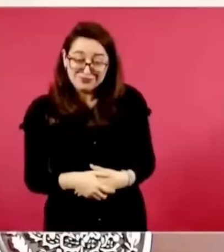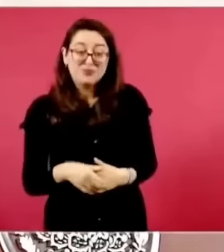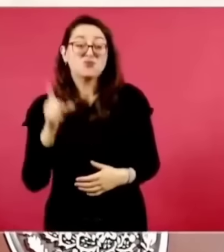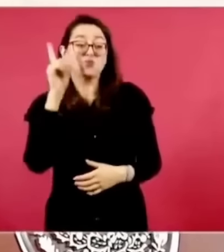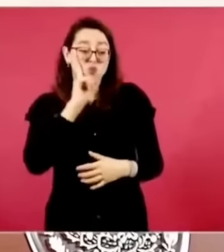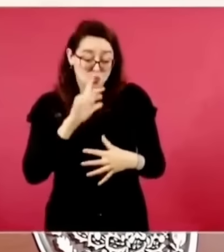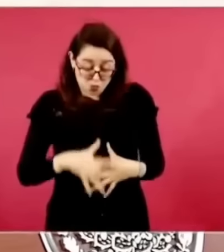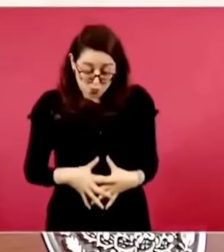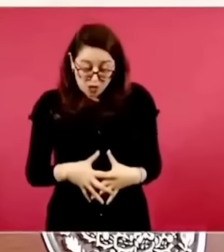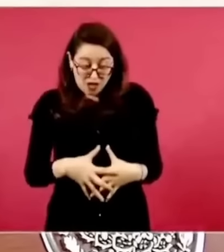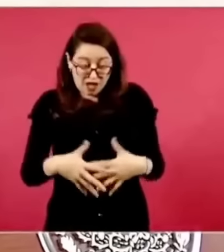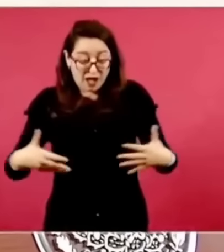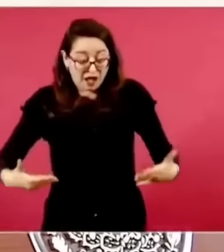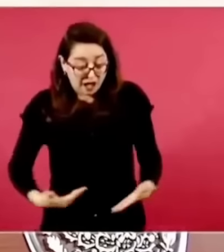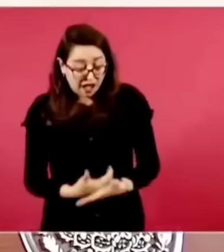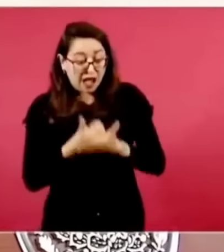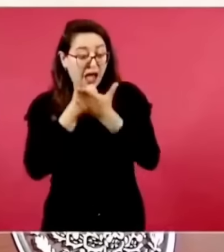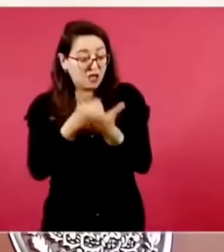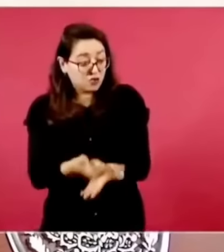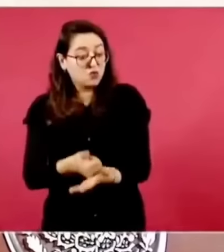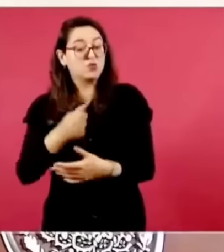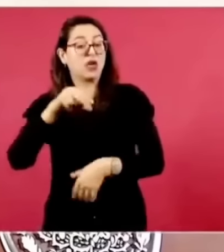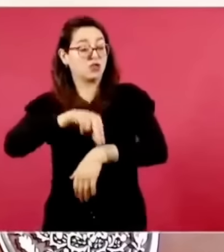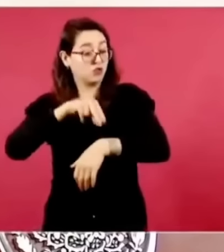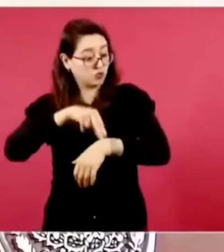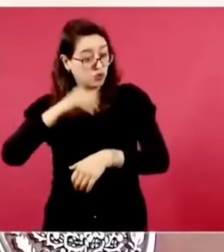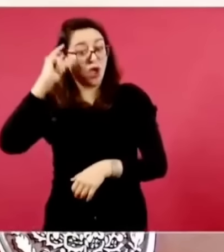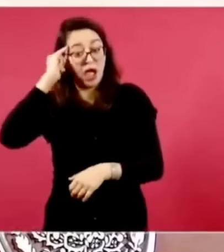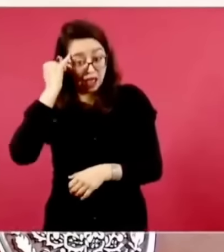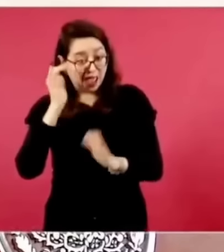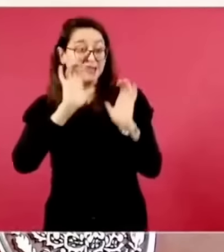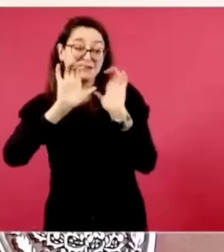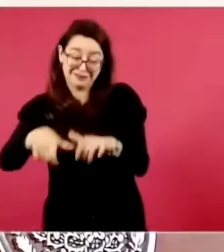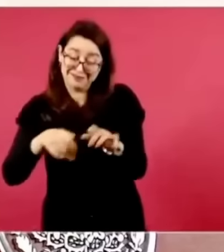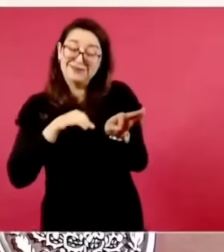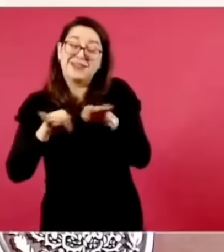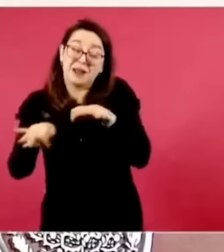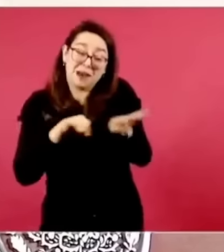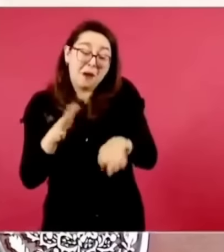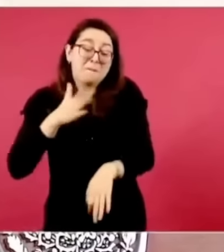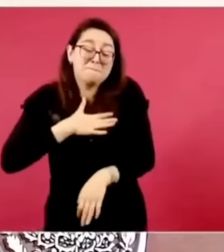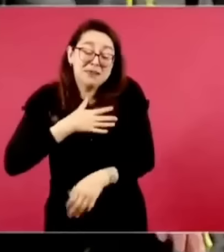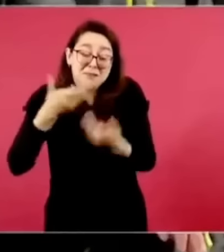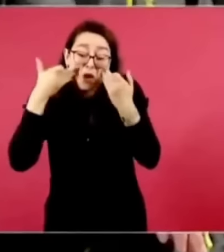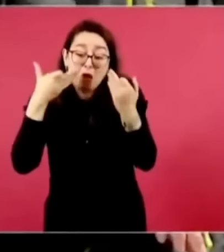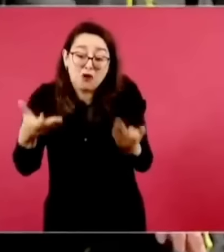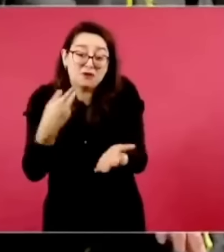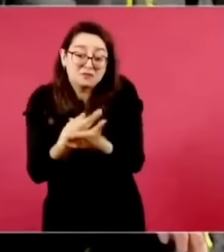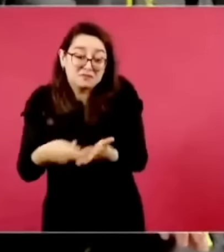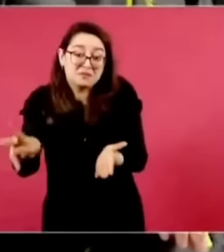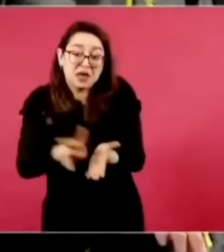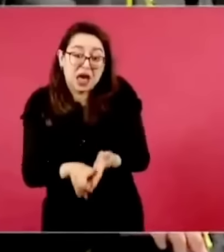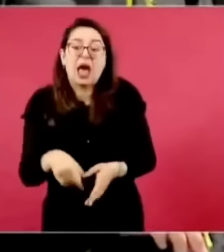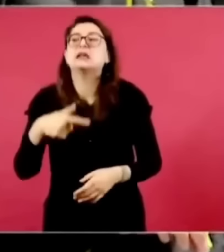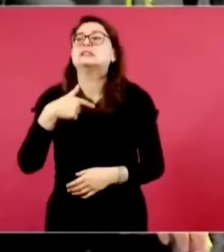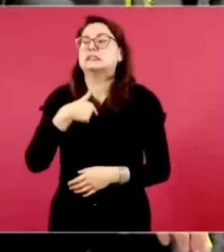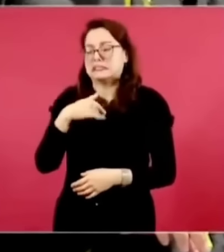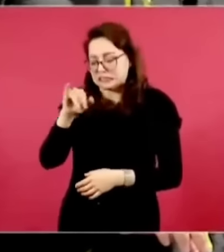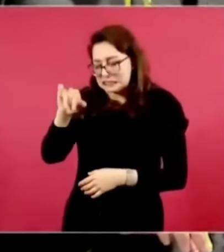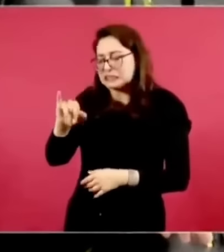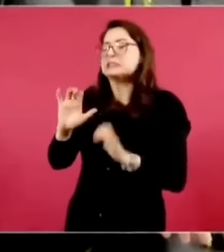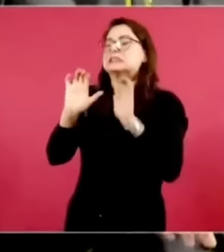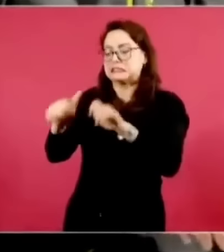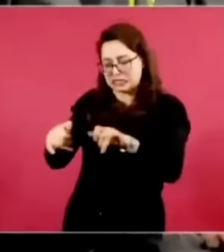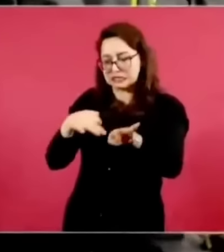parteras sí médicos tradicionales Sí están porque a mí me consta A mí también me consta y también me consta que están